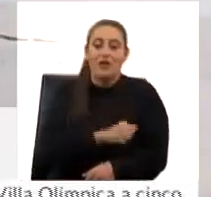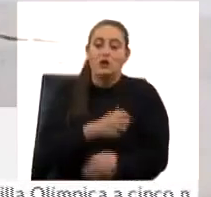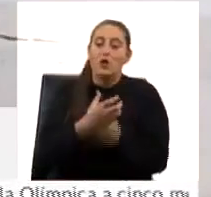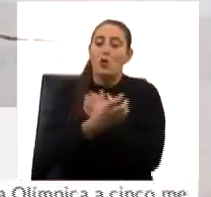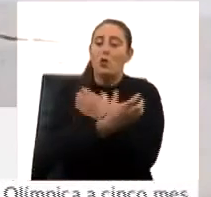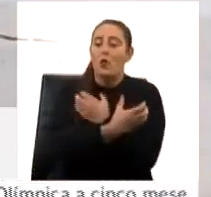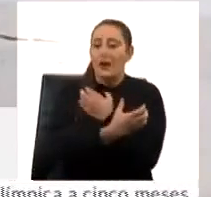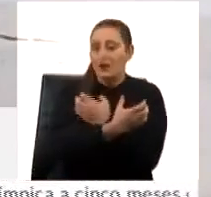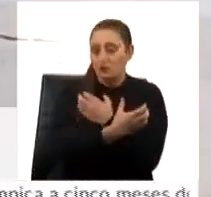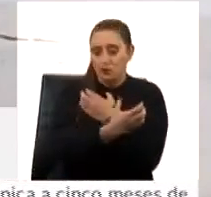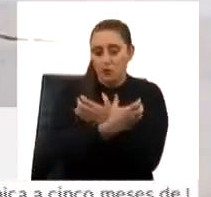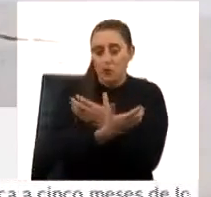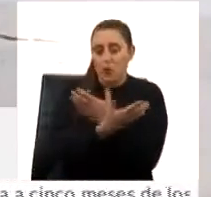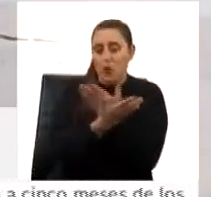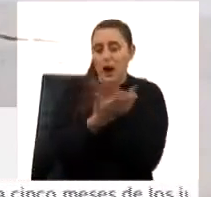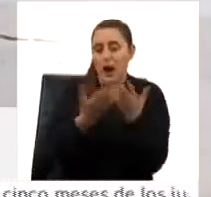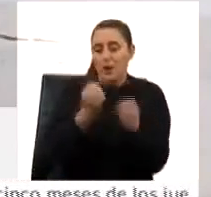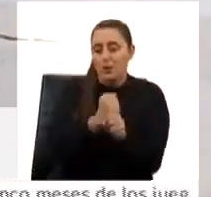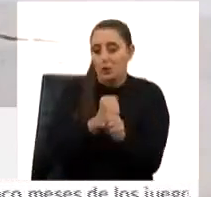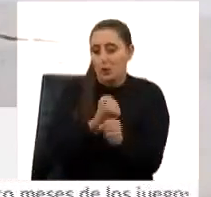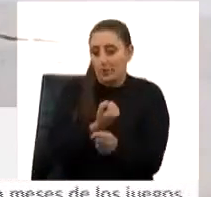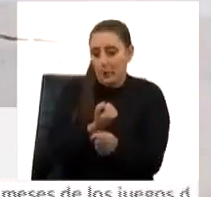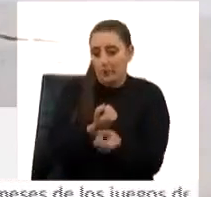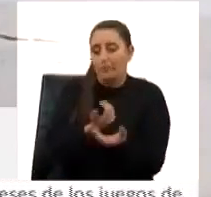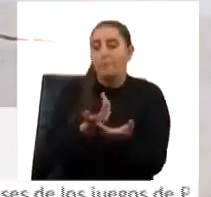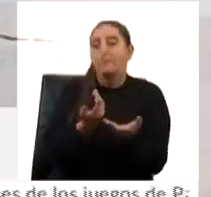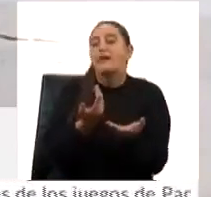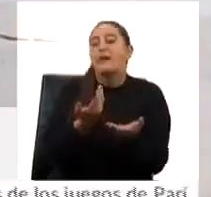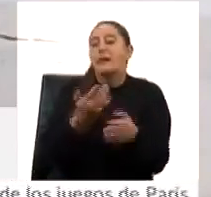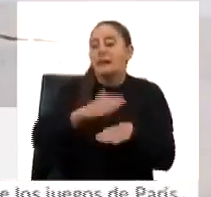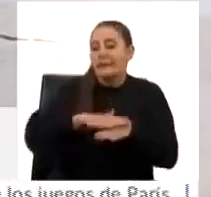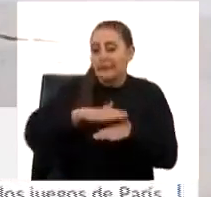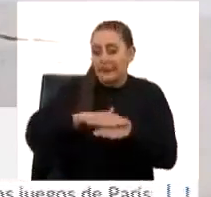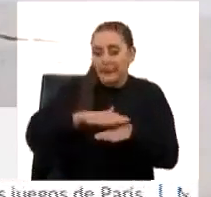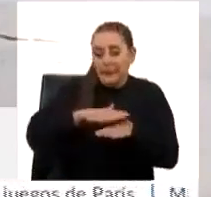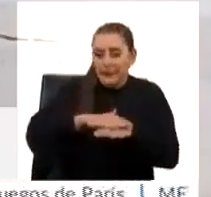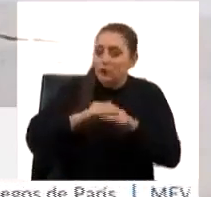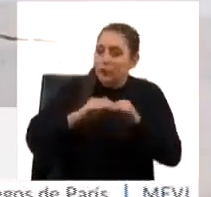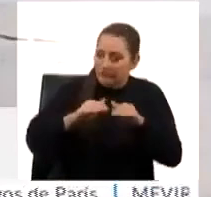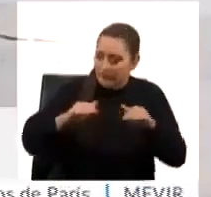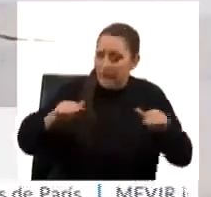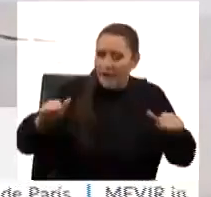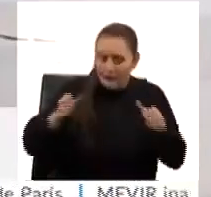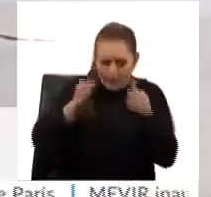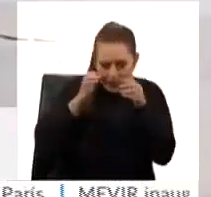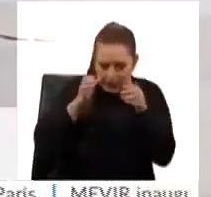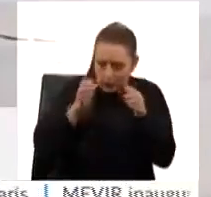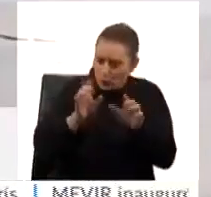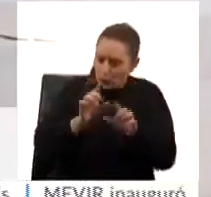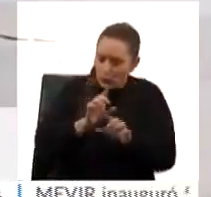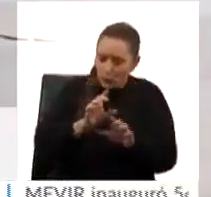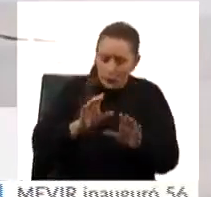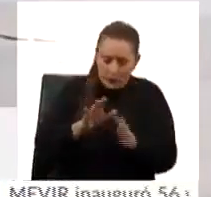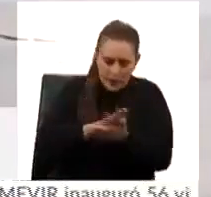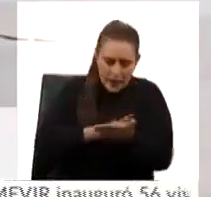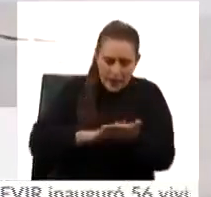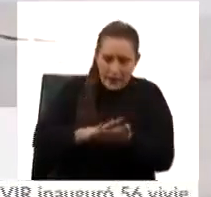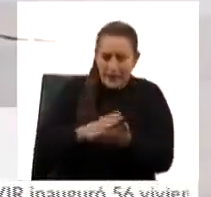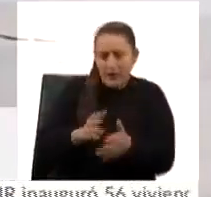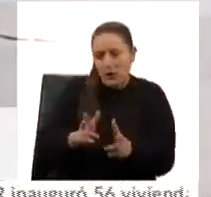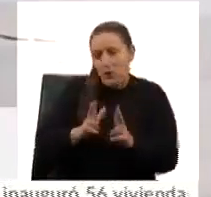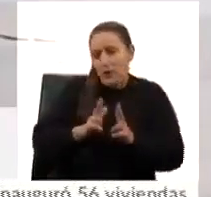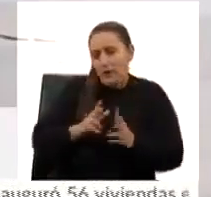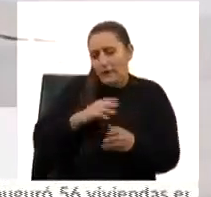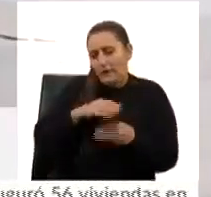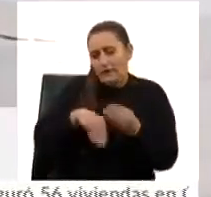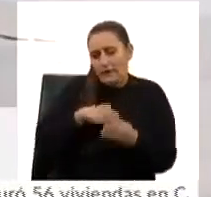decir, provocó algún tipo de fractura. Está en estos momentos estable, fuera de peligro. Nos decían familiares